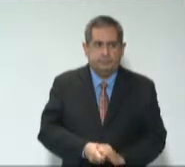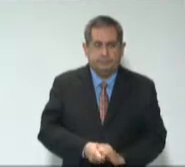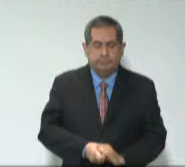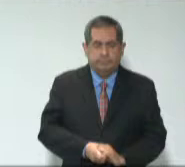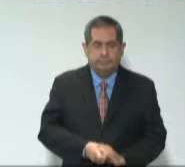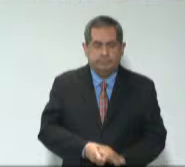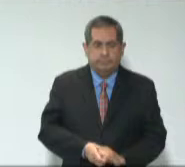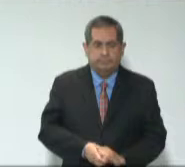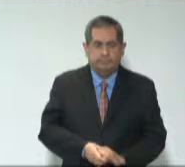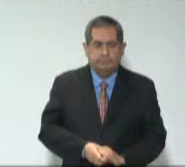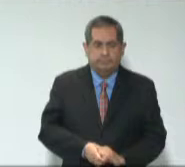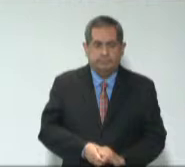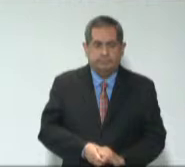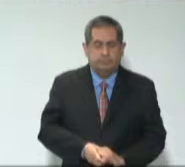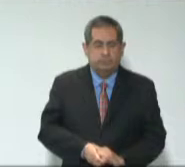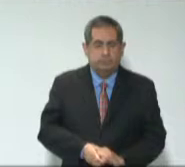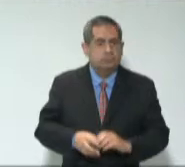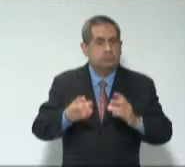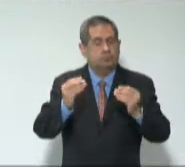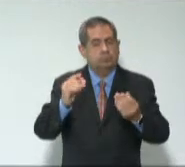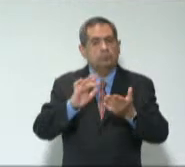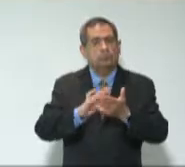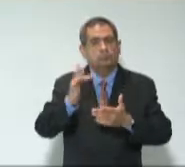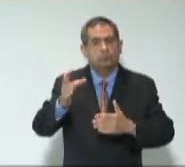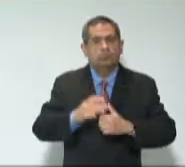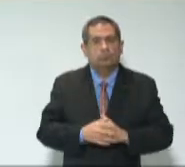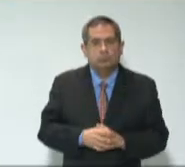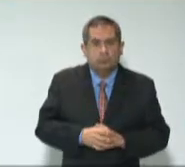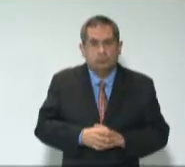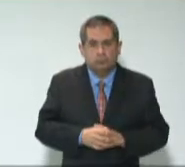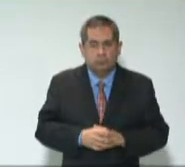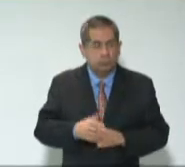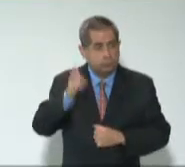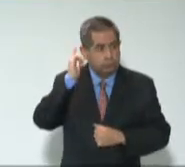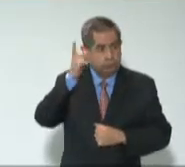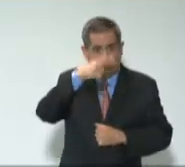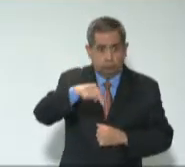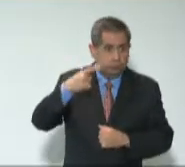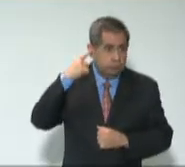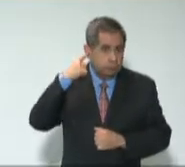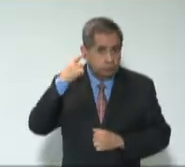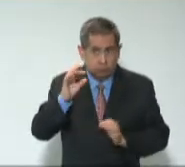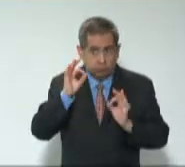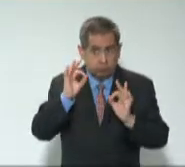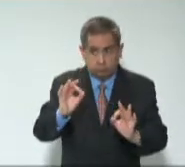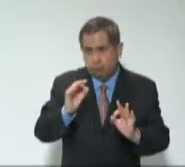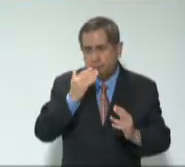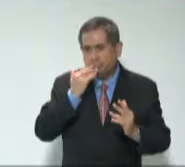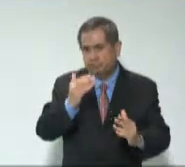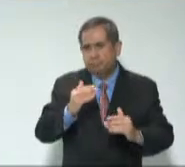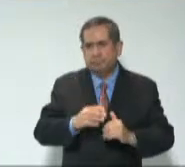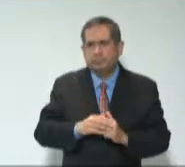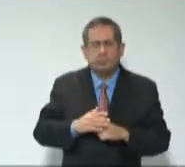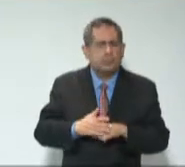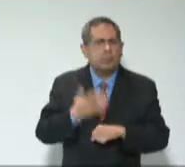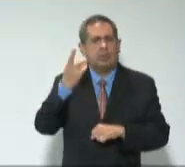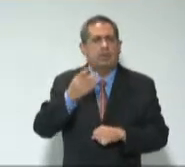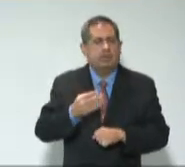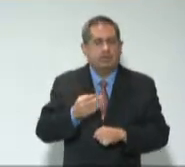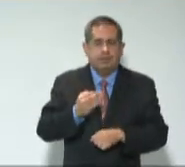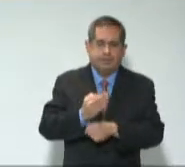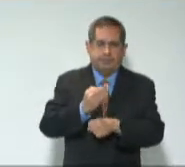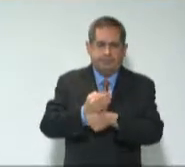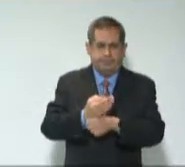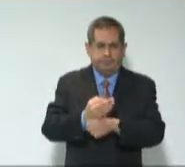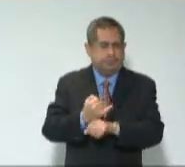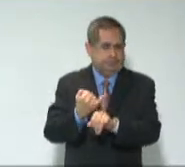virtual Bueno muchísimas gracias Espero se echando bien eh Porque bueno el uso de de